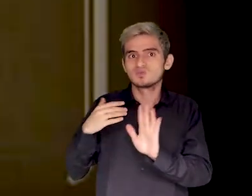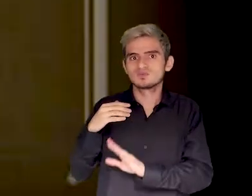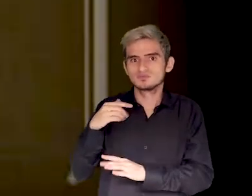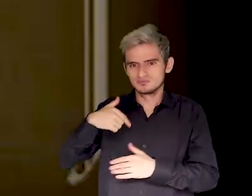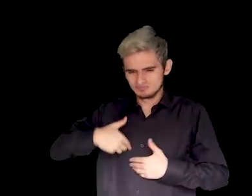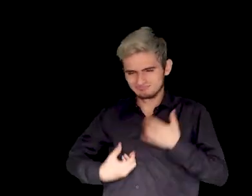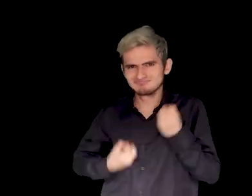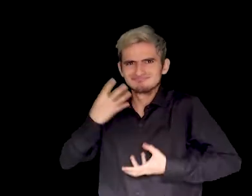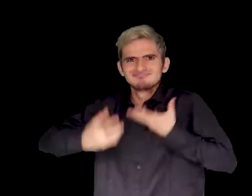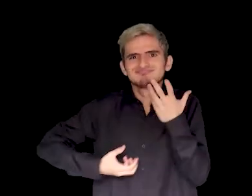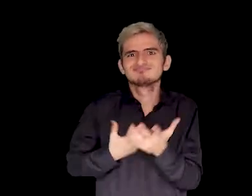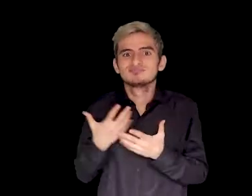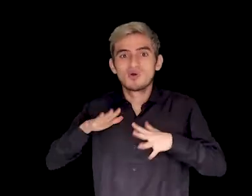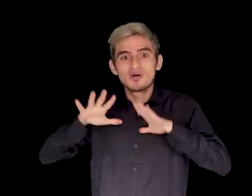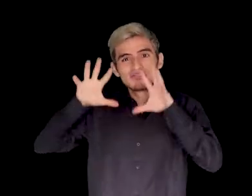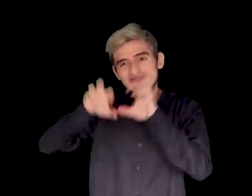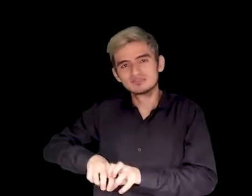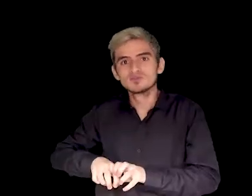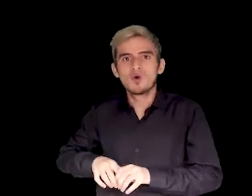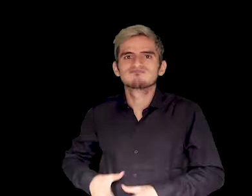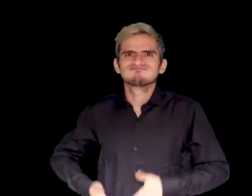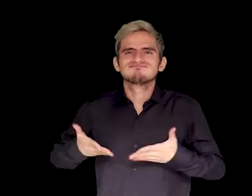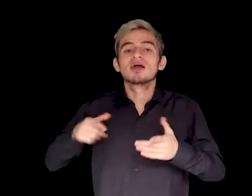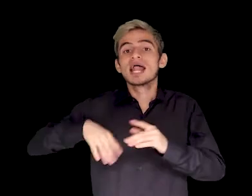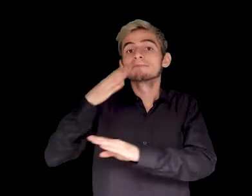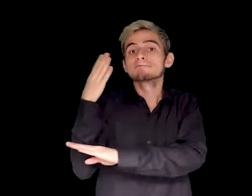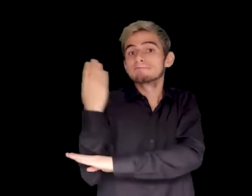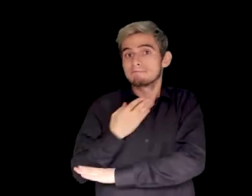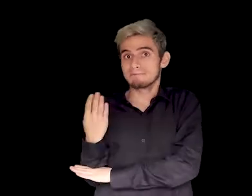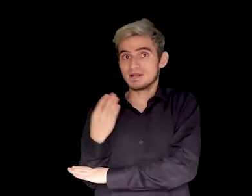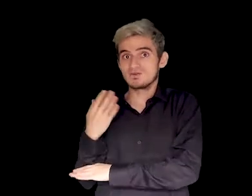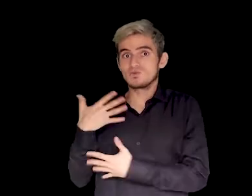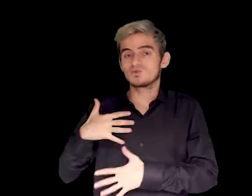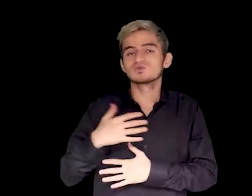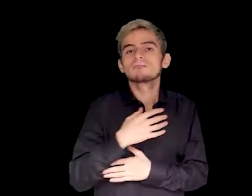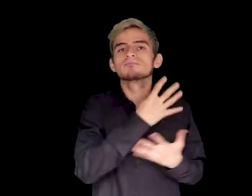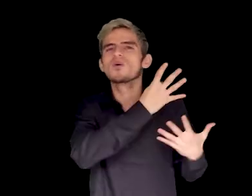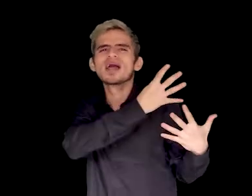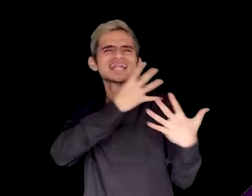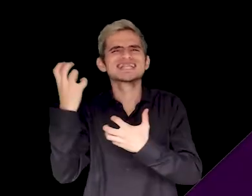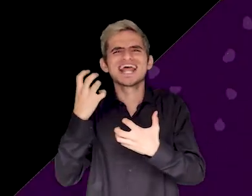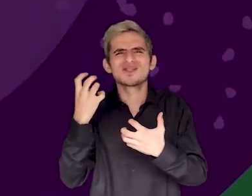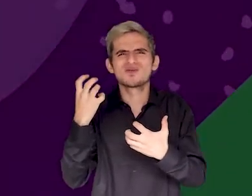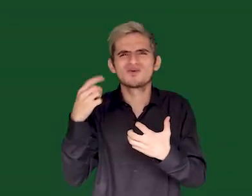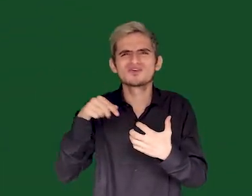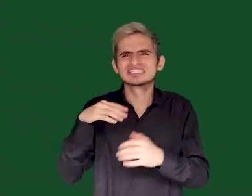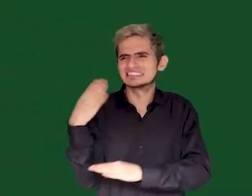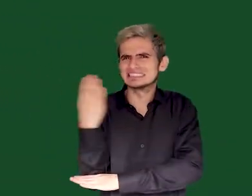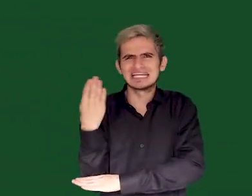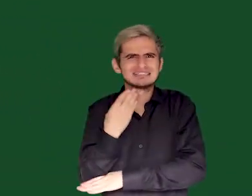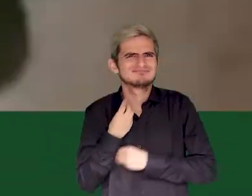arte, así que quiso explorar. A lo largo de su filmografía realizó más de 900 películas.